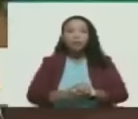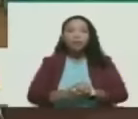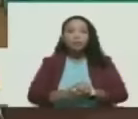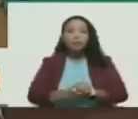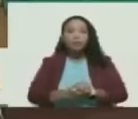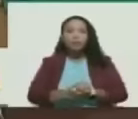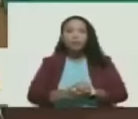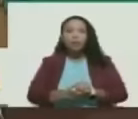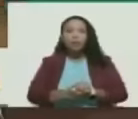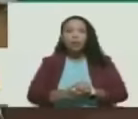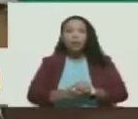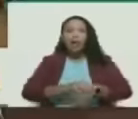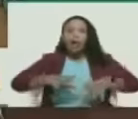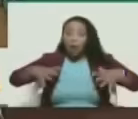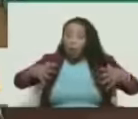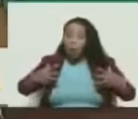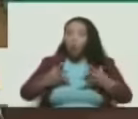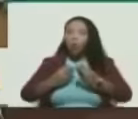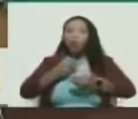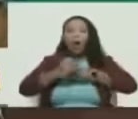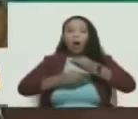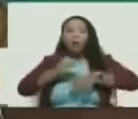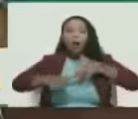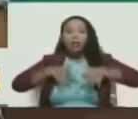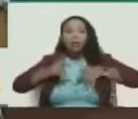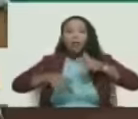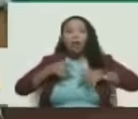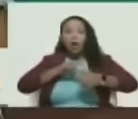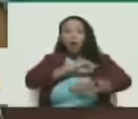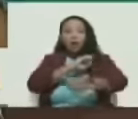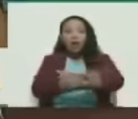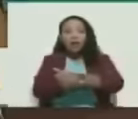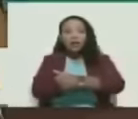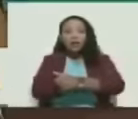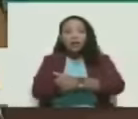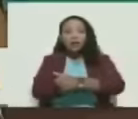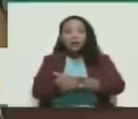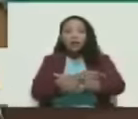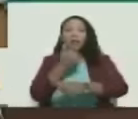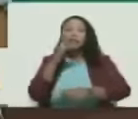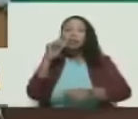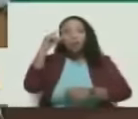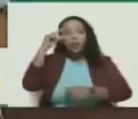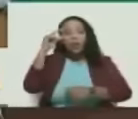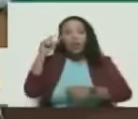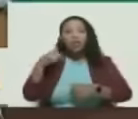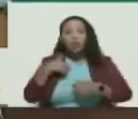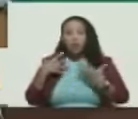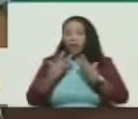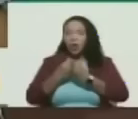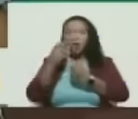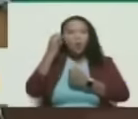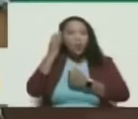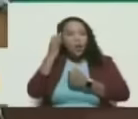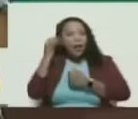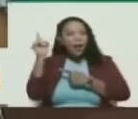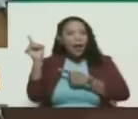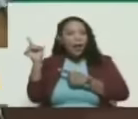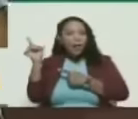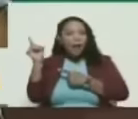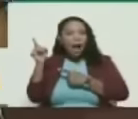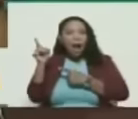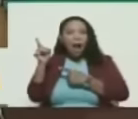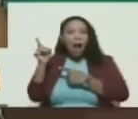un conjunto de actividades intensa en los próximos días. Yo quisiera que mi compañera Génesis Garvet, líder de la